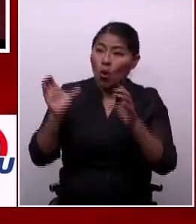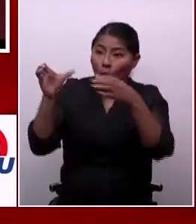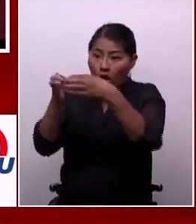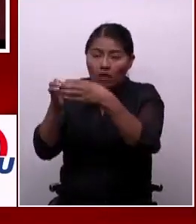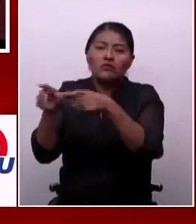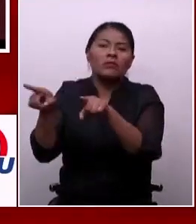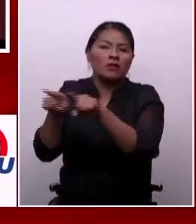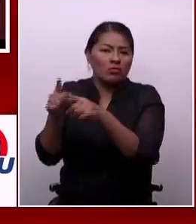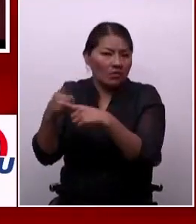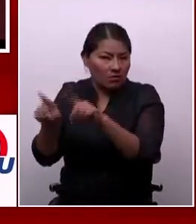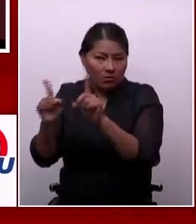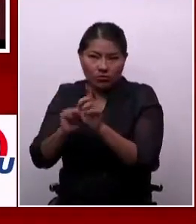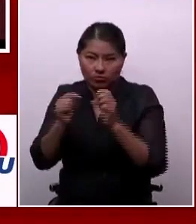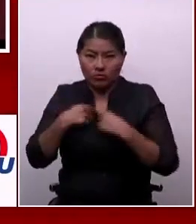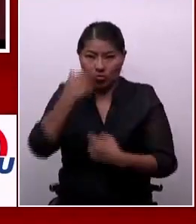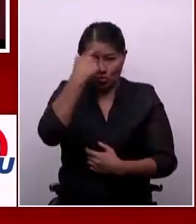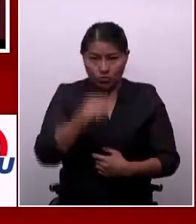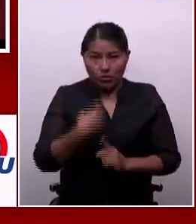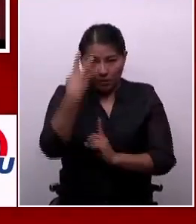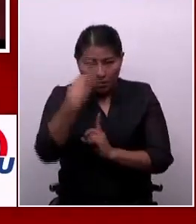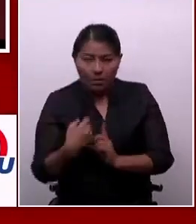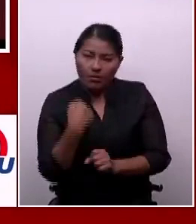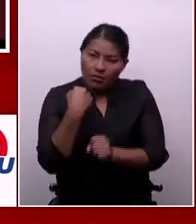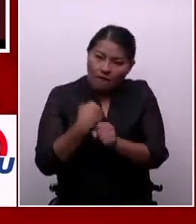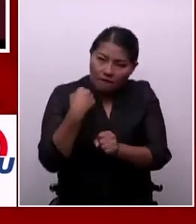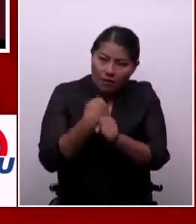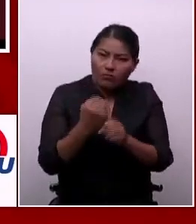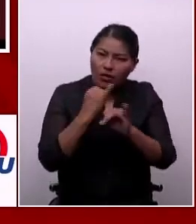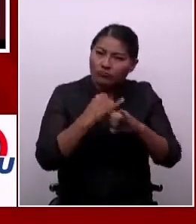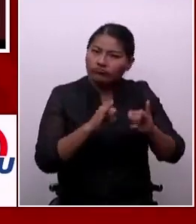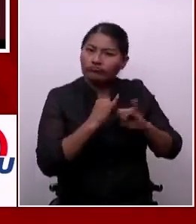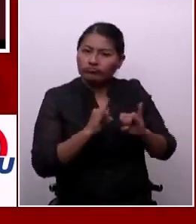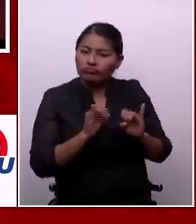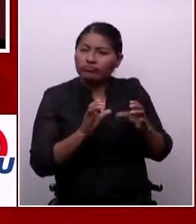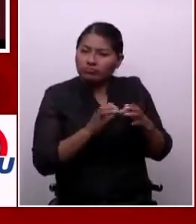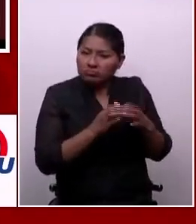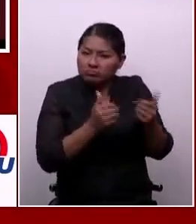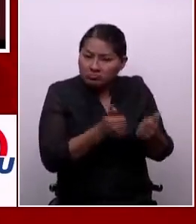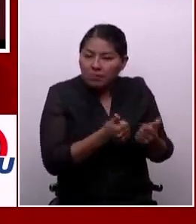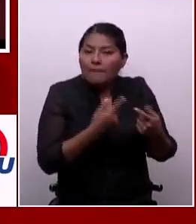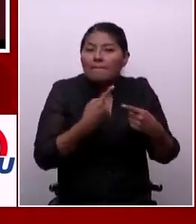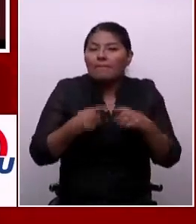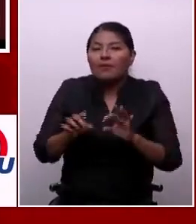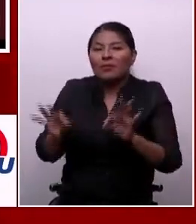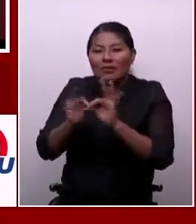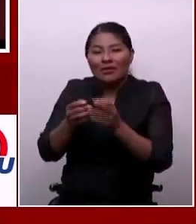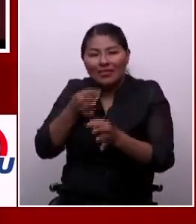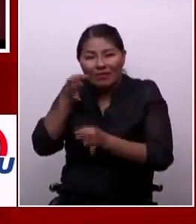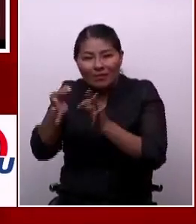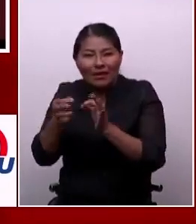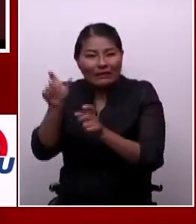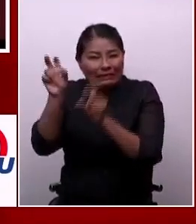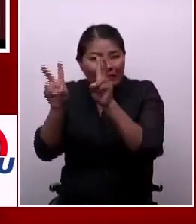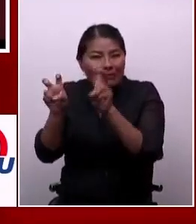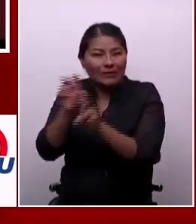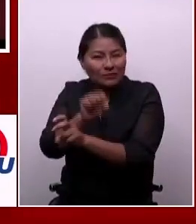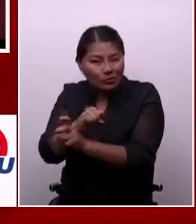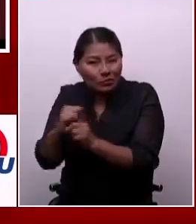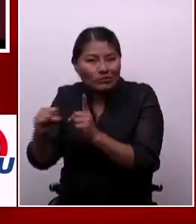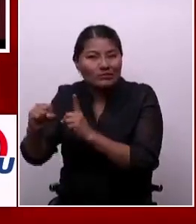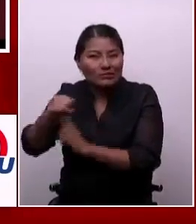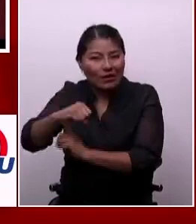ustedes ya me han visto trabajar de una forma muy independiente pero sin embargo me gustaría también hablar de los temas sociales que están tan importantes